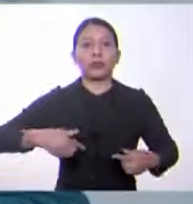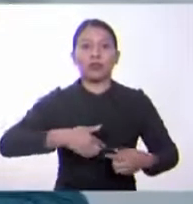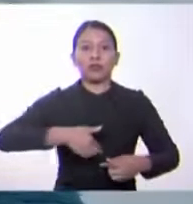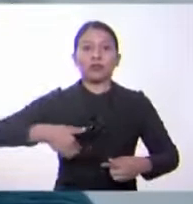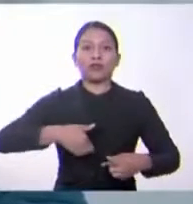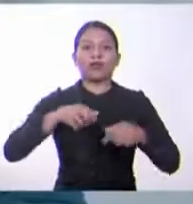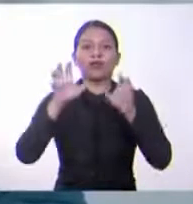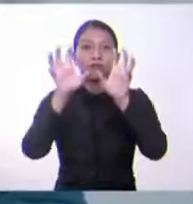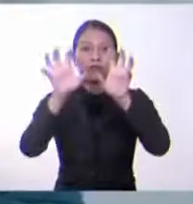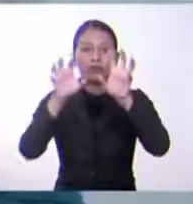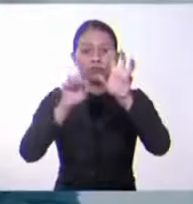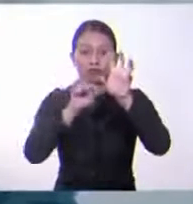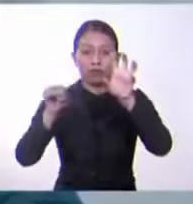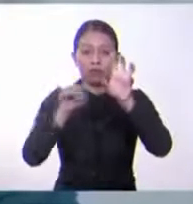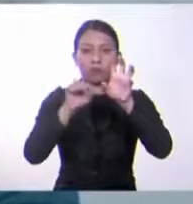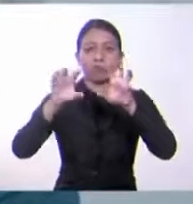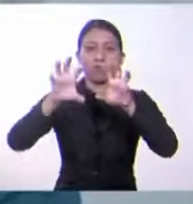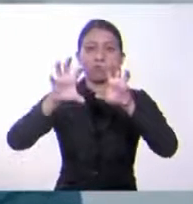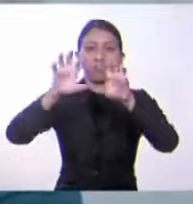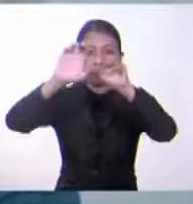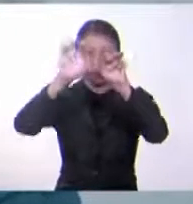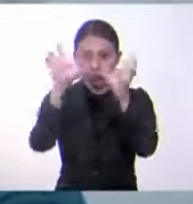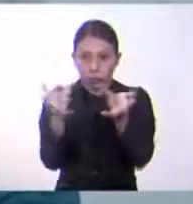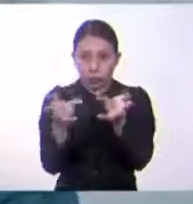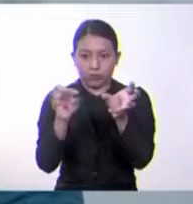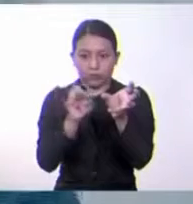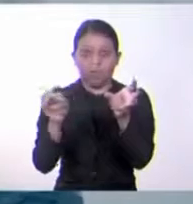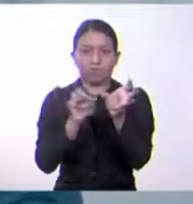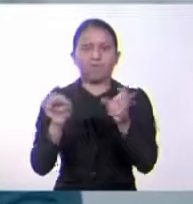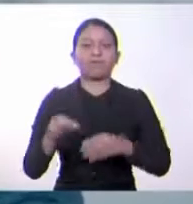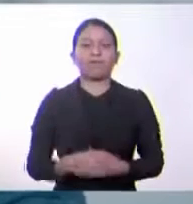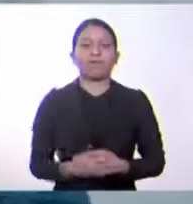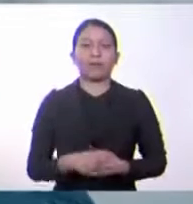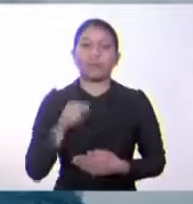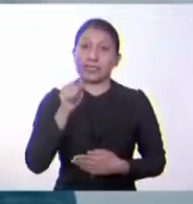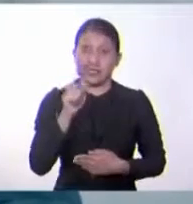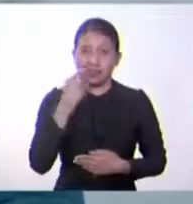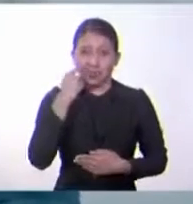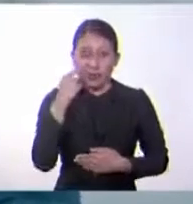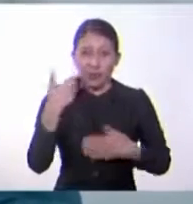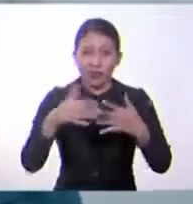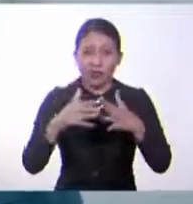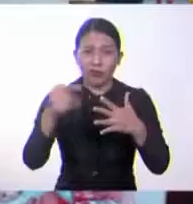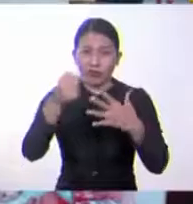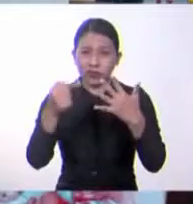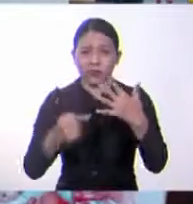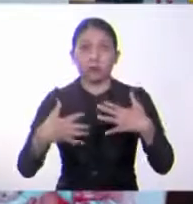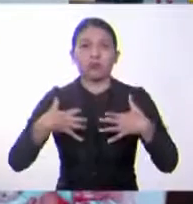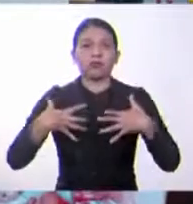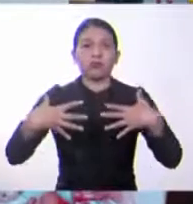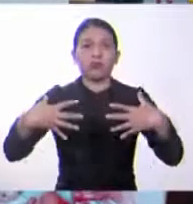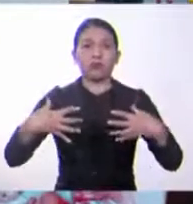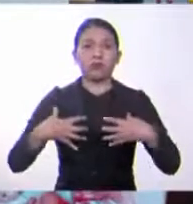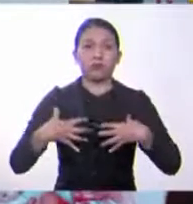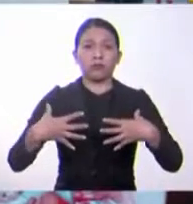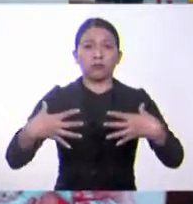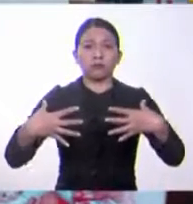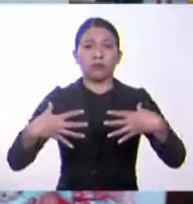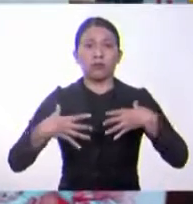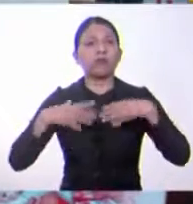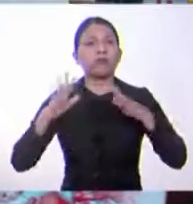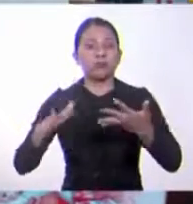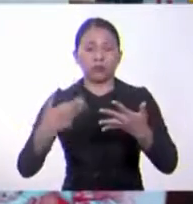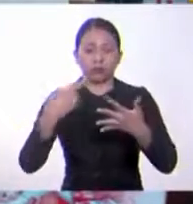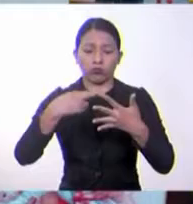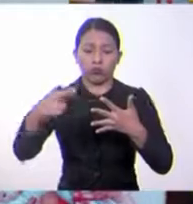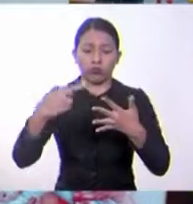Estas partes o estos elementos o estos órganos del sistema respiratorio, vamos a revisar cuál